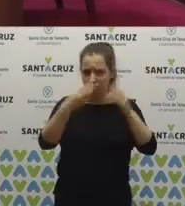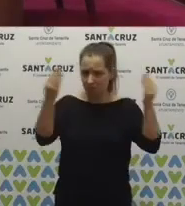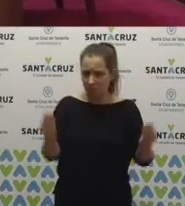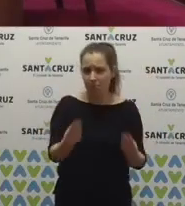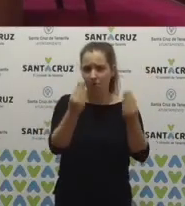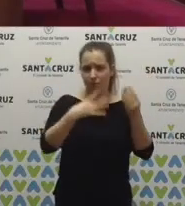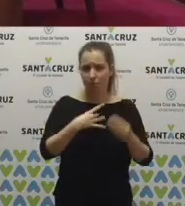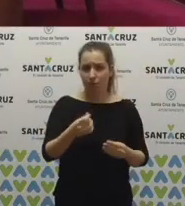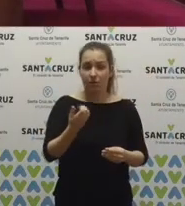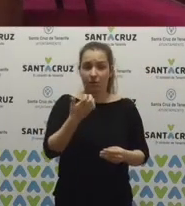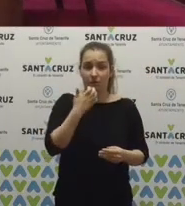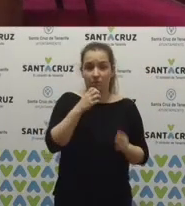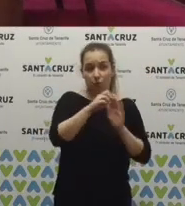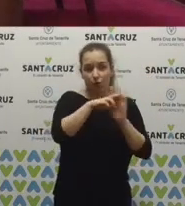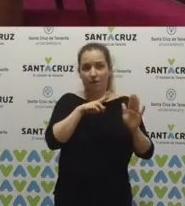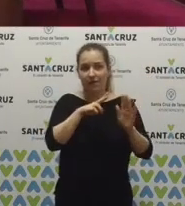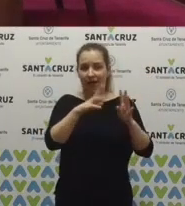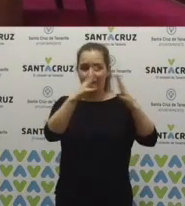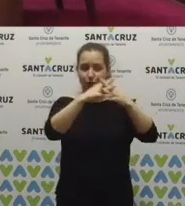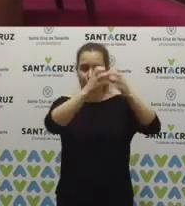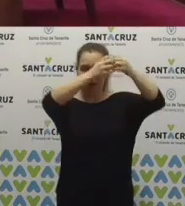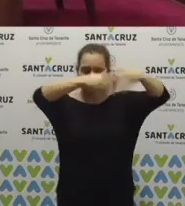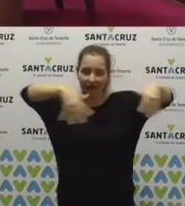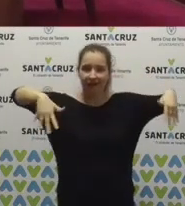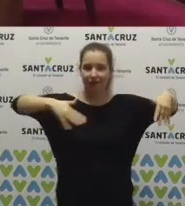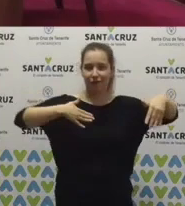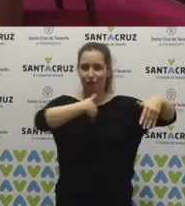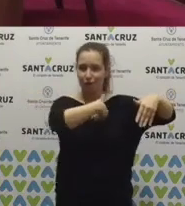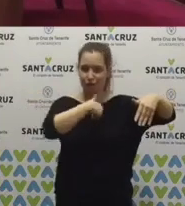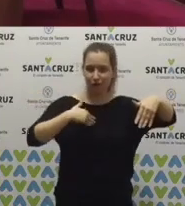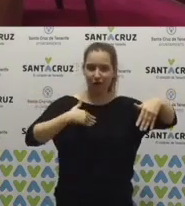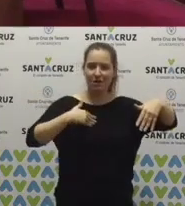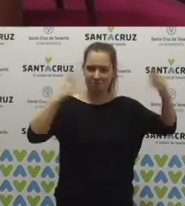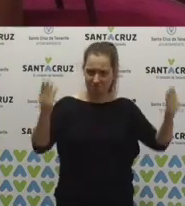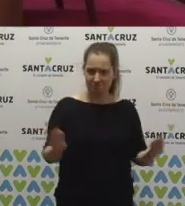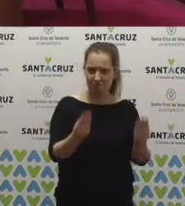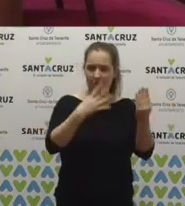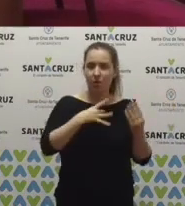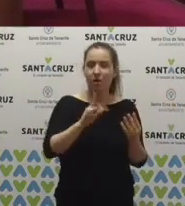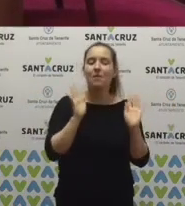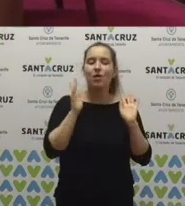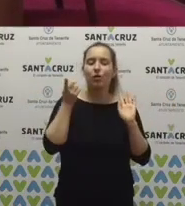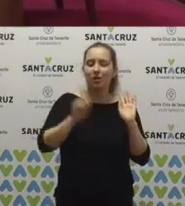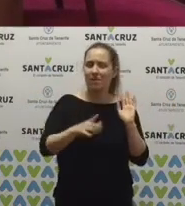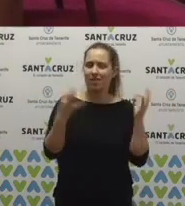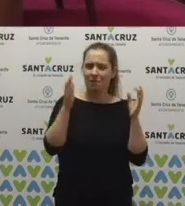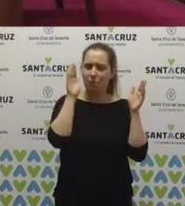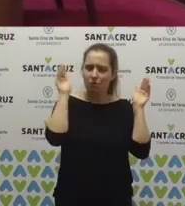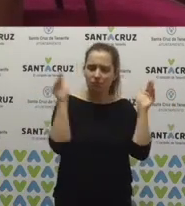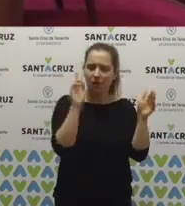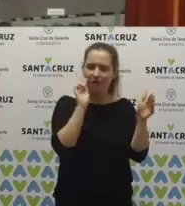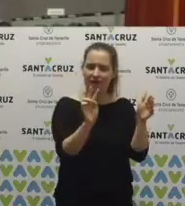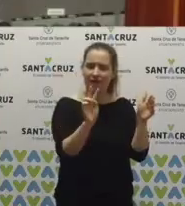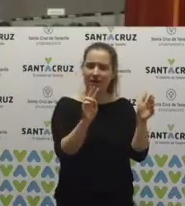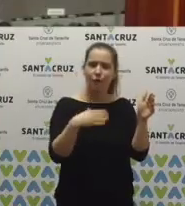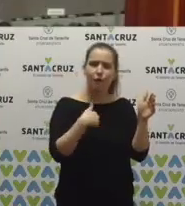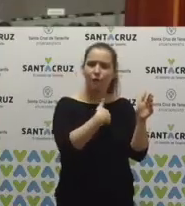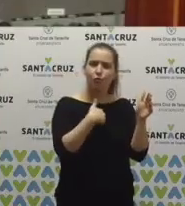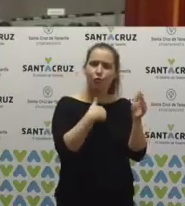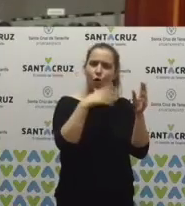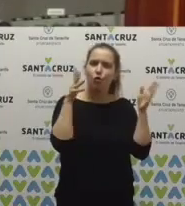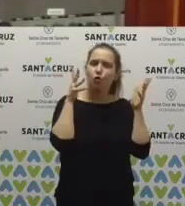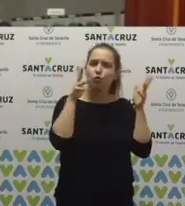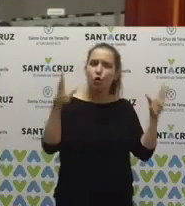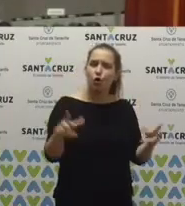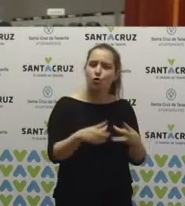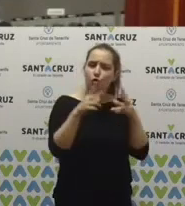vista de su composición de sus funciones etcétera pero no debemos perder de vista cuál es la función del consejo social y